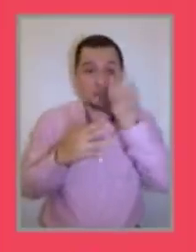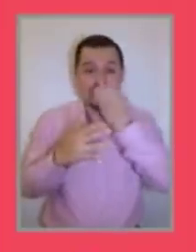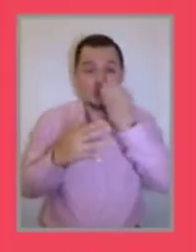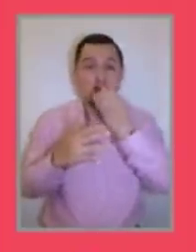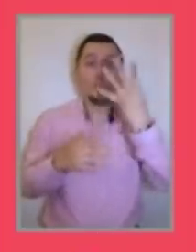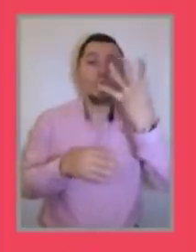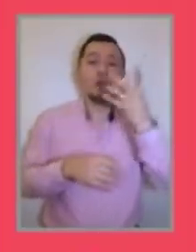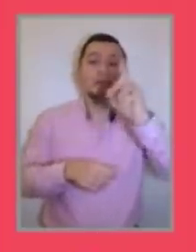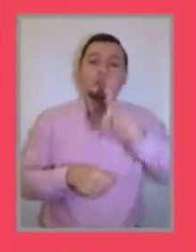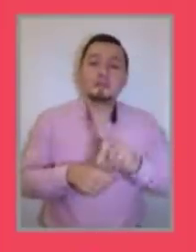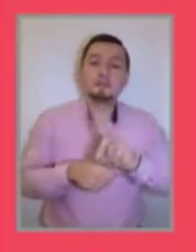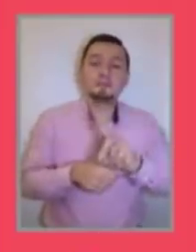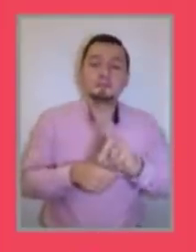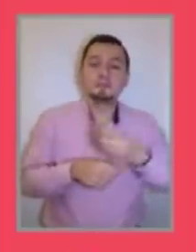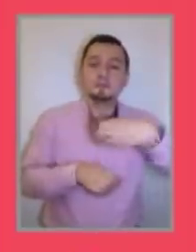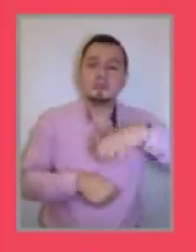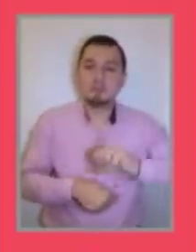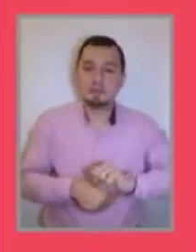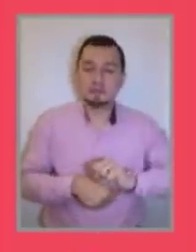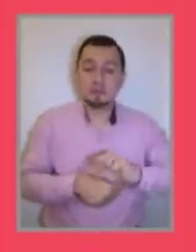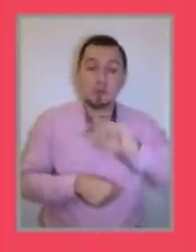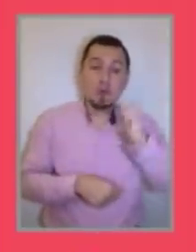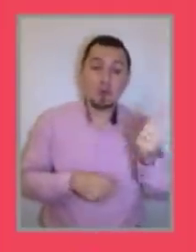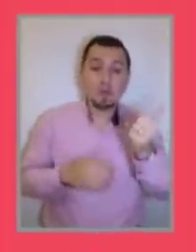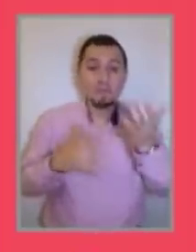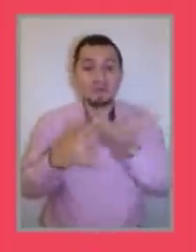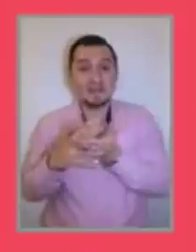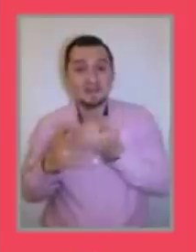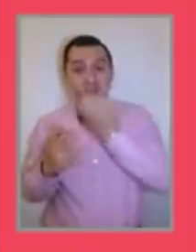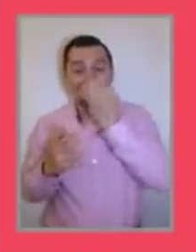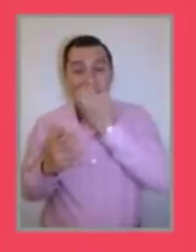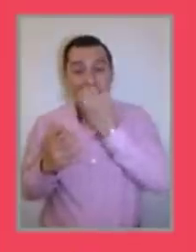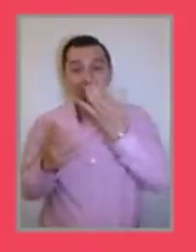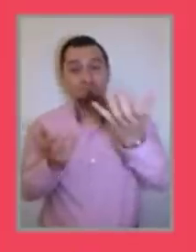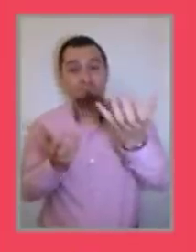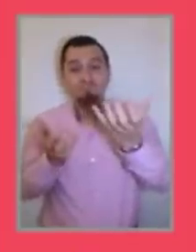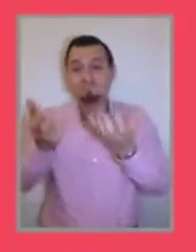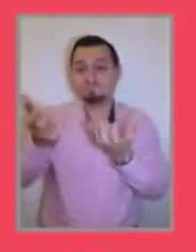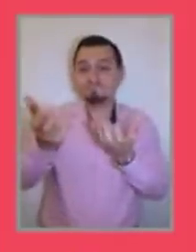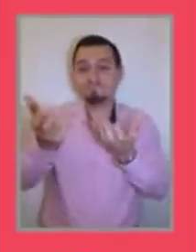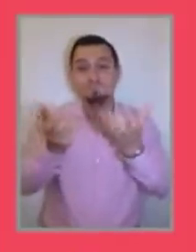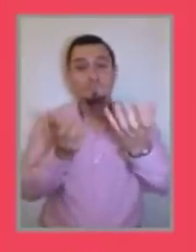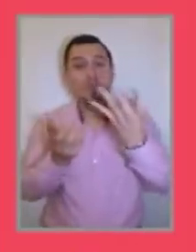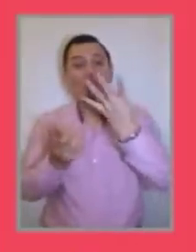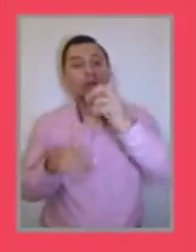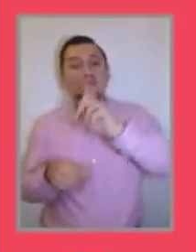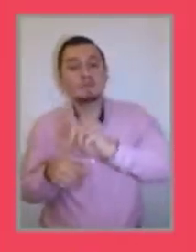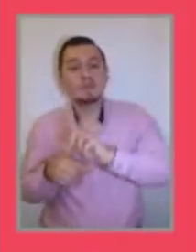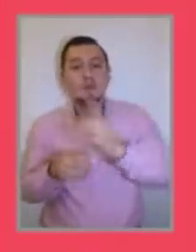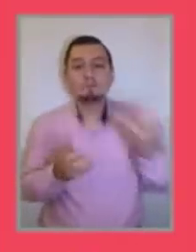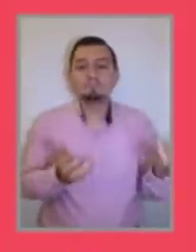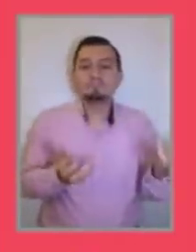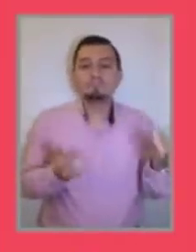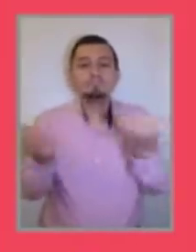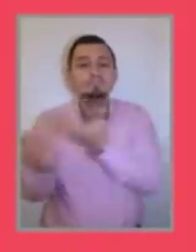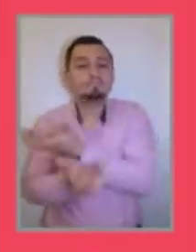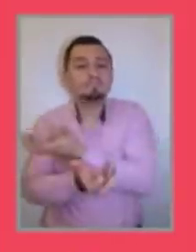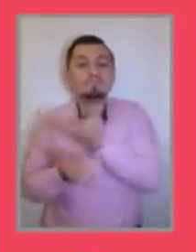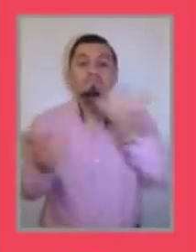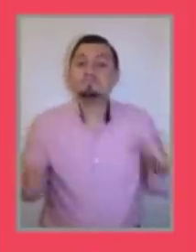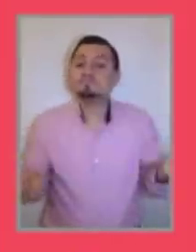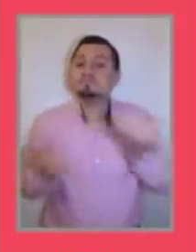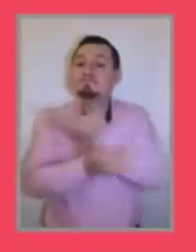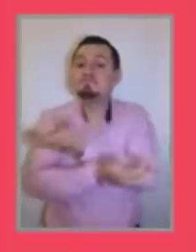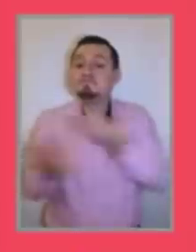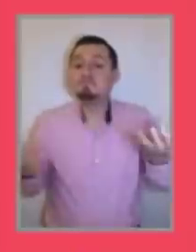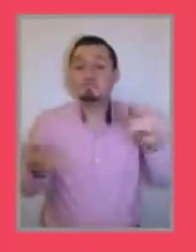días a la semana. La otra mitad del grupo acude otros 4 días de la siguiente semana. ¿Esto qué significa? Evidentemente que